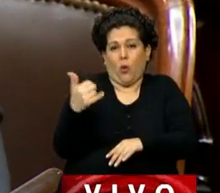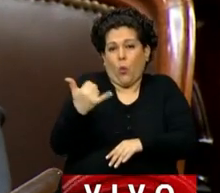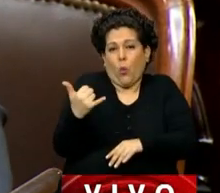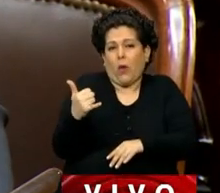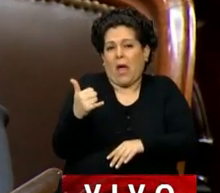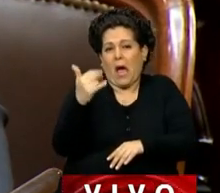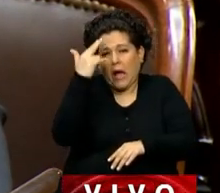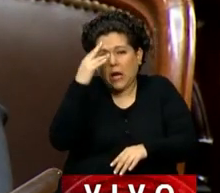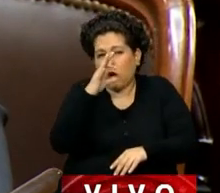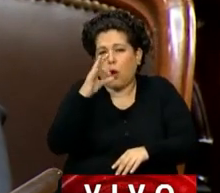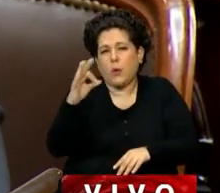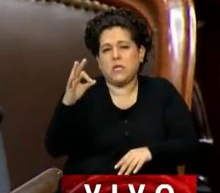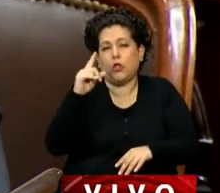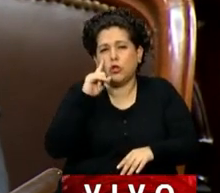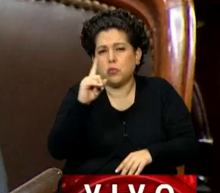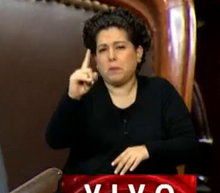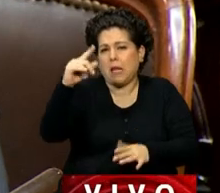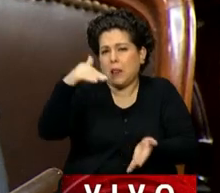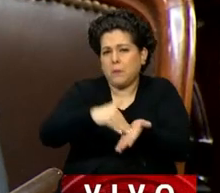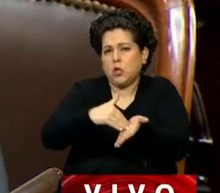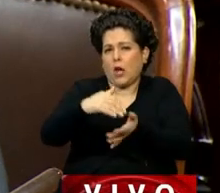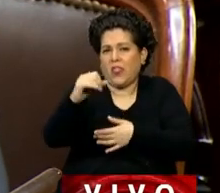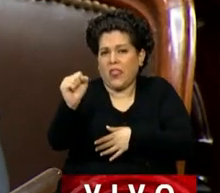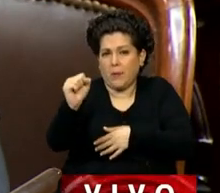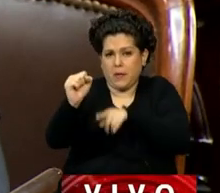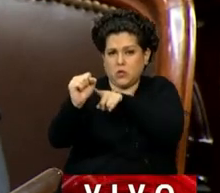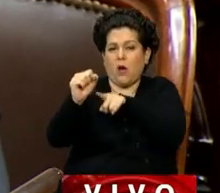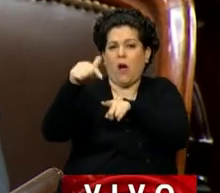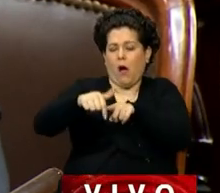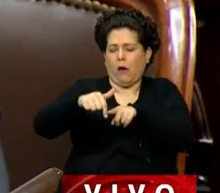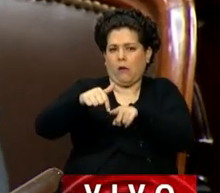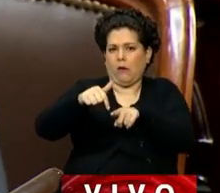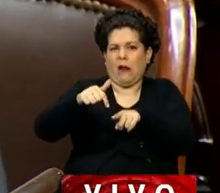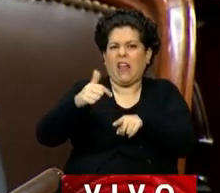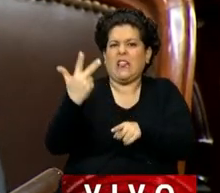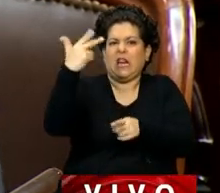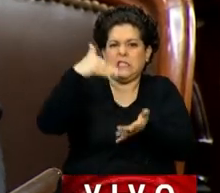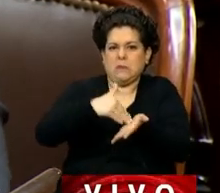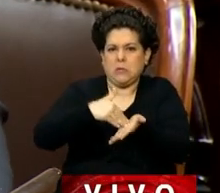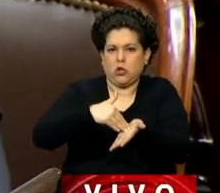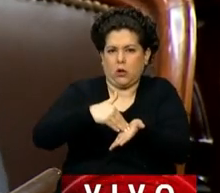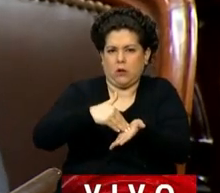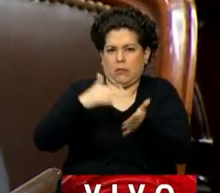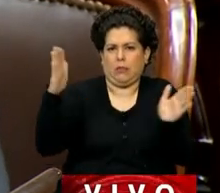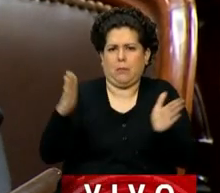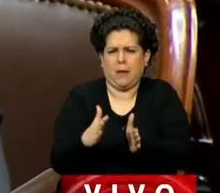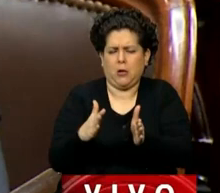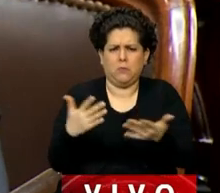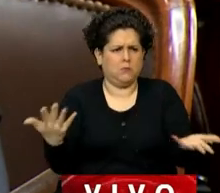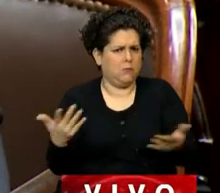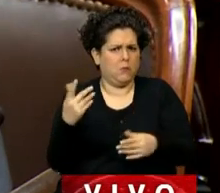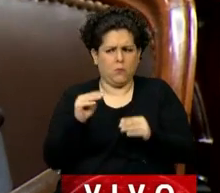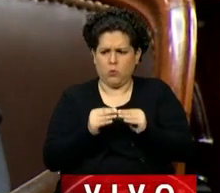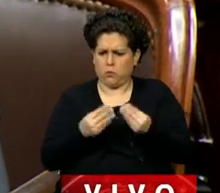de casi 900 mil millones de pesos y haberlo más que triplicado. Hoy tenemos casi 3 millones y miramos para otro lado a ver dónde está la